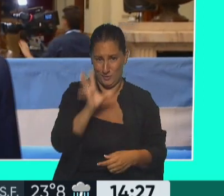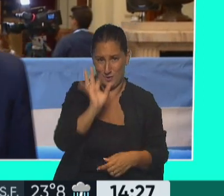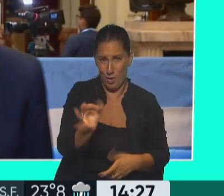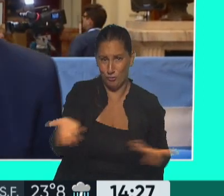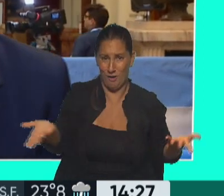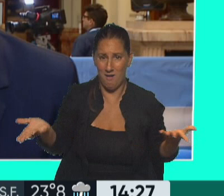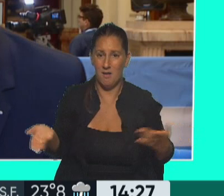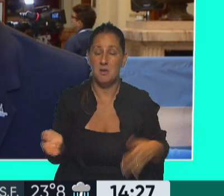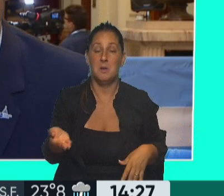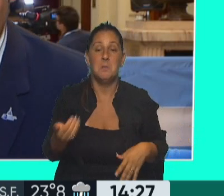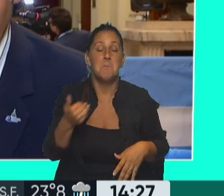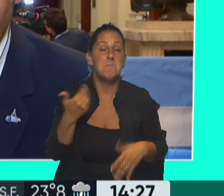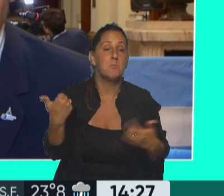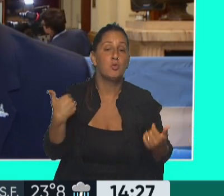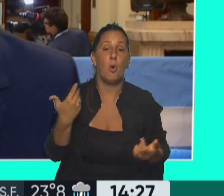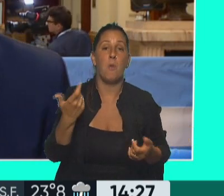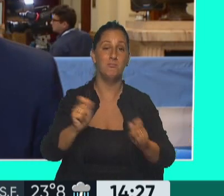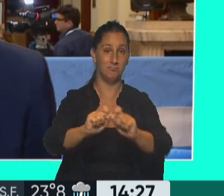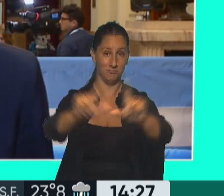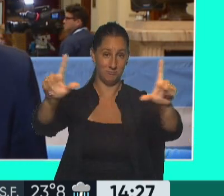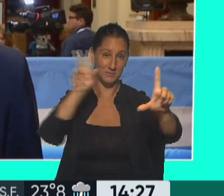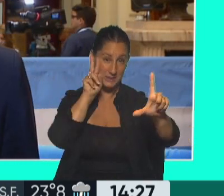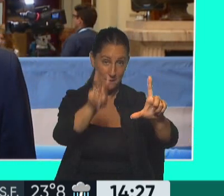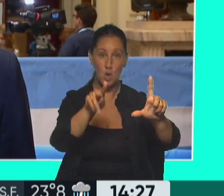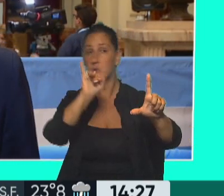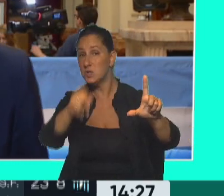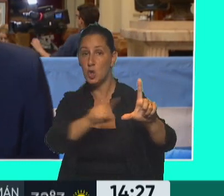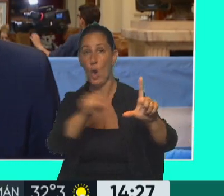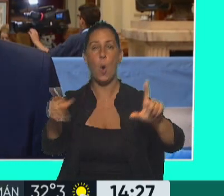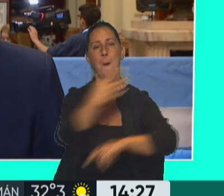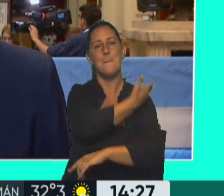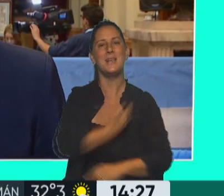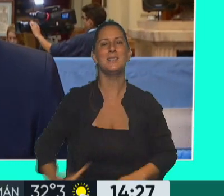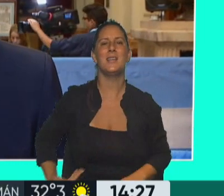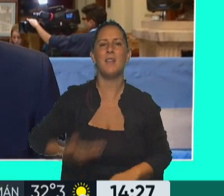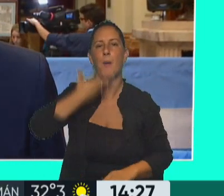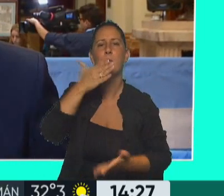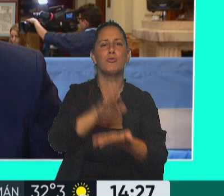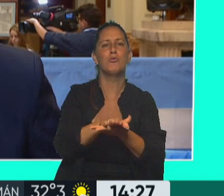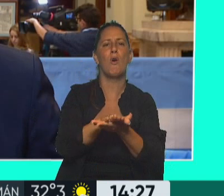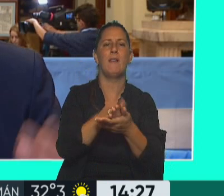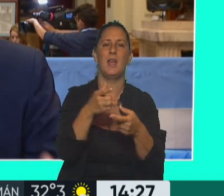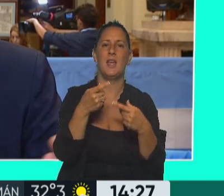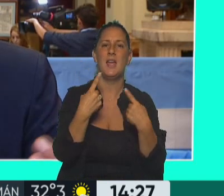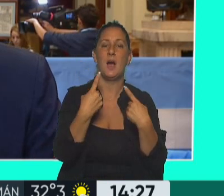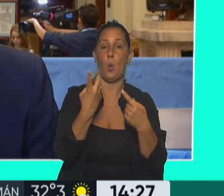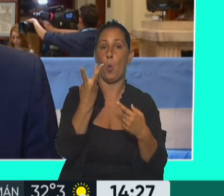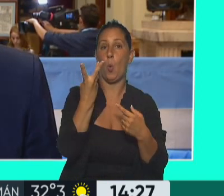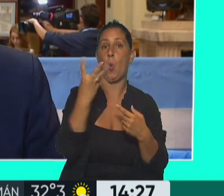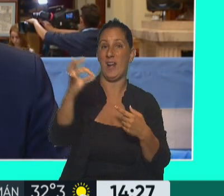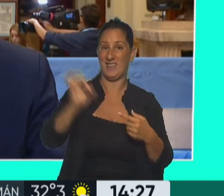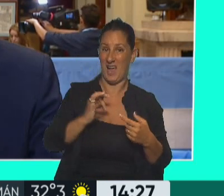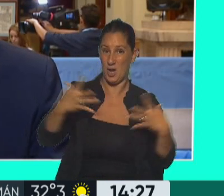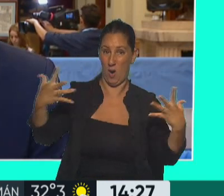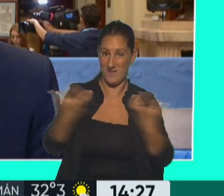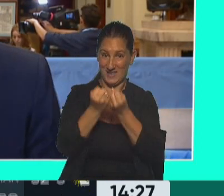la verdad no sé si las imágenes lo reflejaron, ¿no? El presidente hablando de la necesidad de, en estos 40 años de